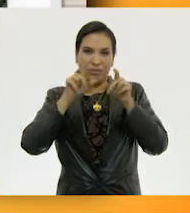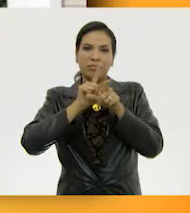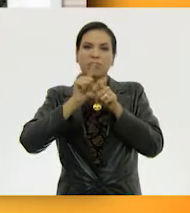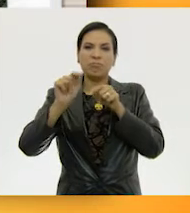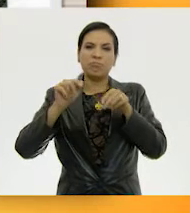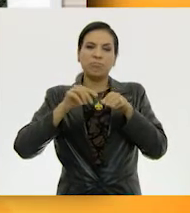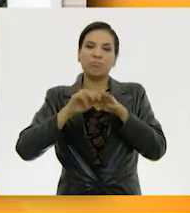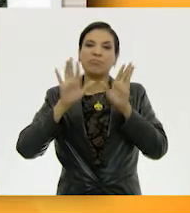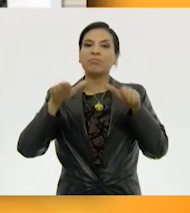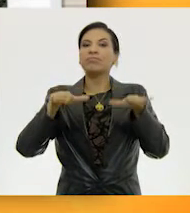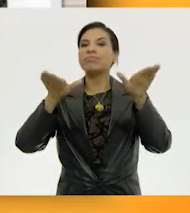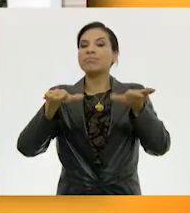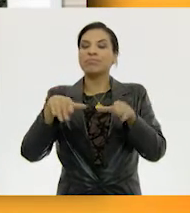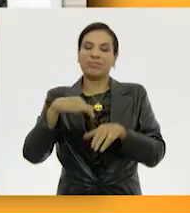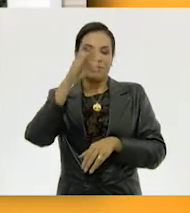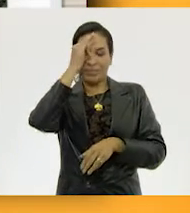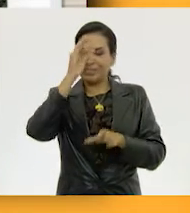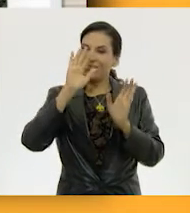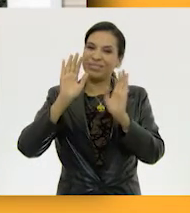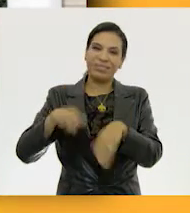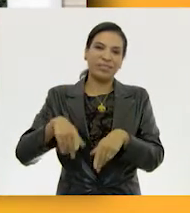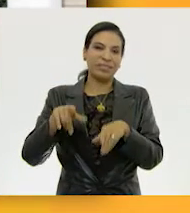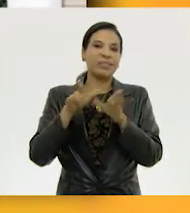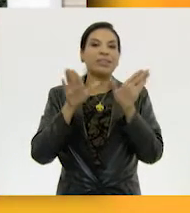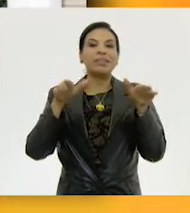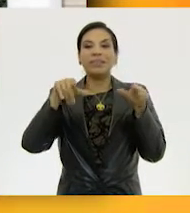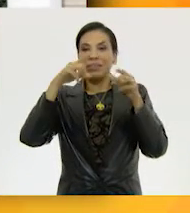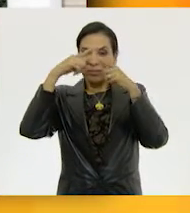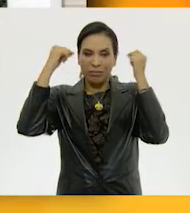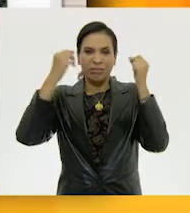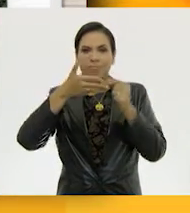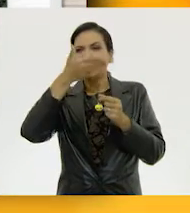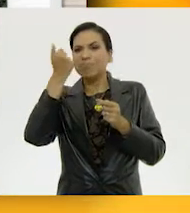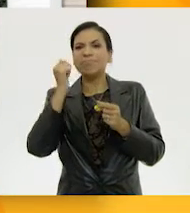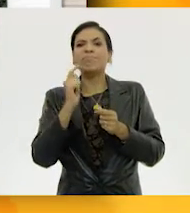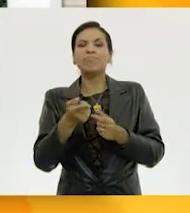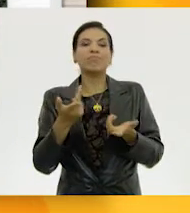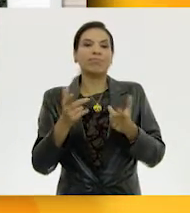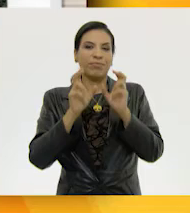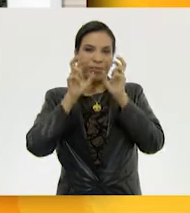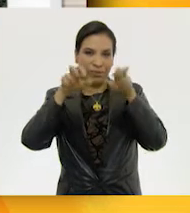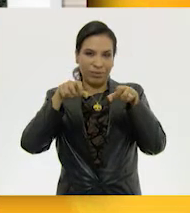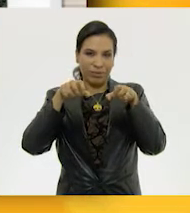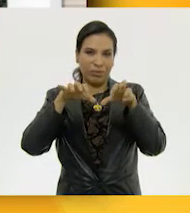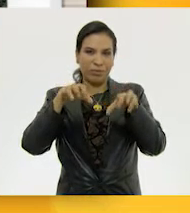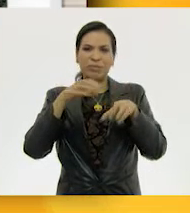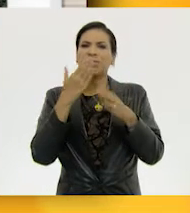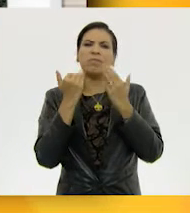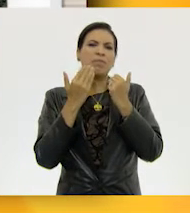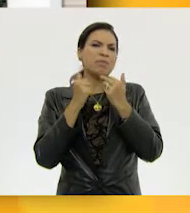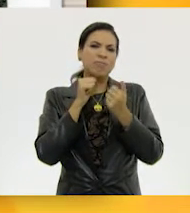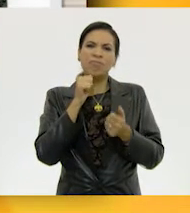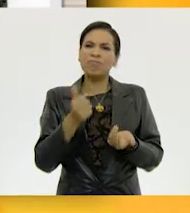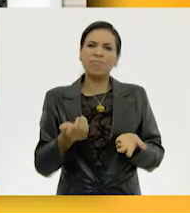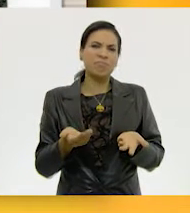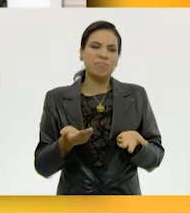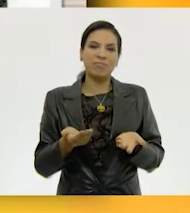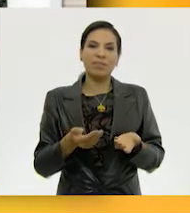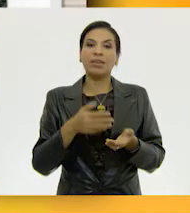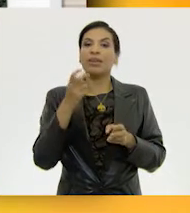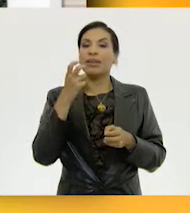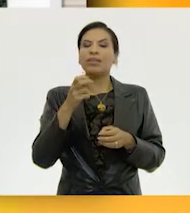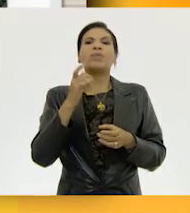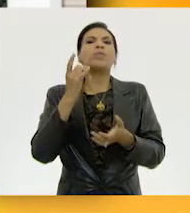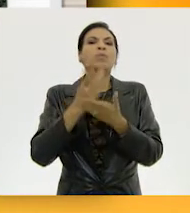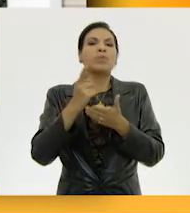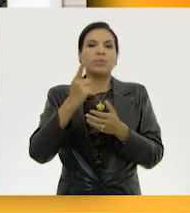alejó. ¡Qué tonta la lechuza! Todavía no se entera de que el Grúfalo no existe y no es